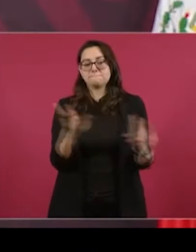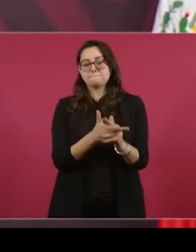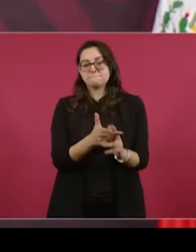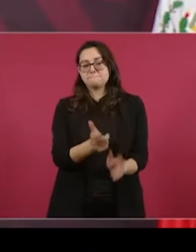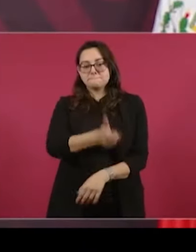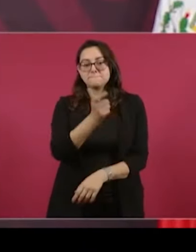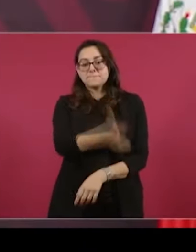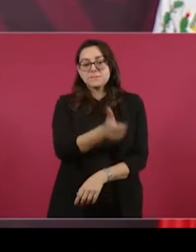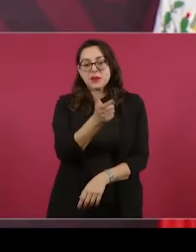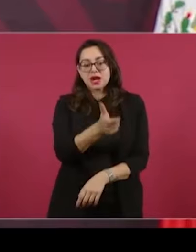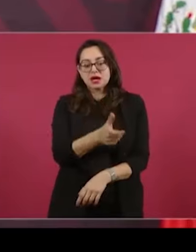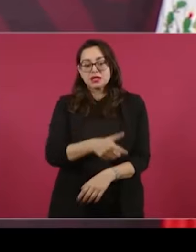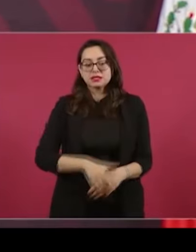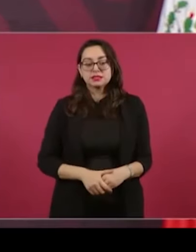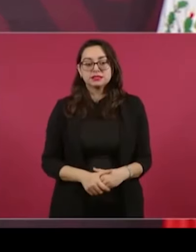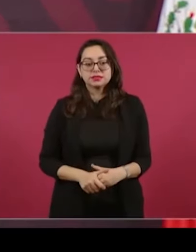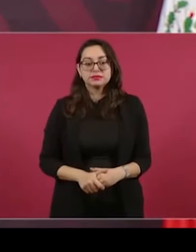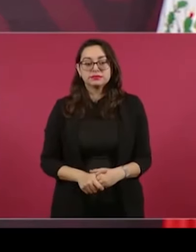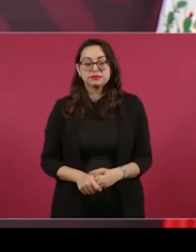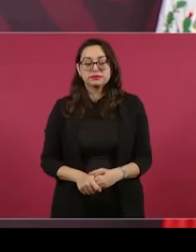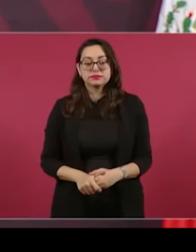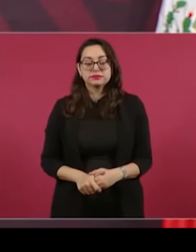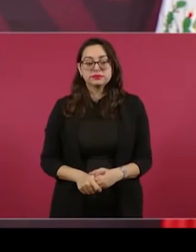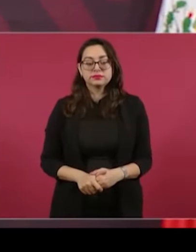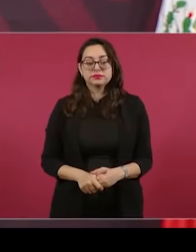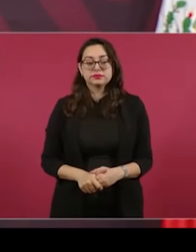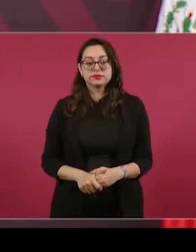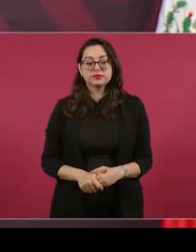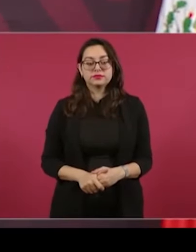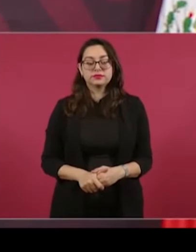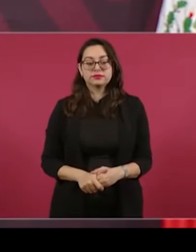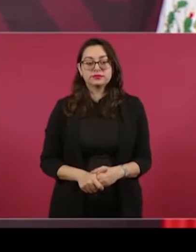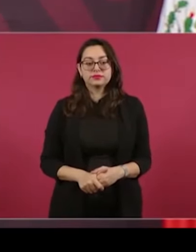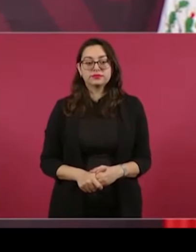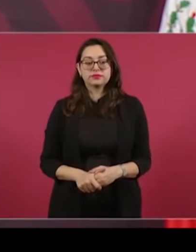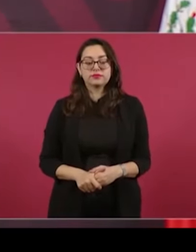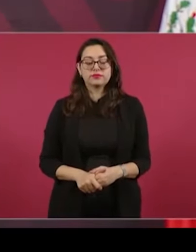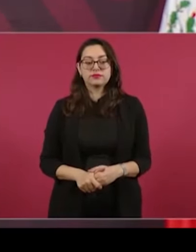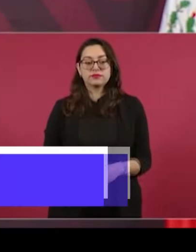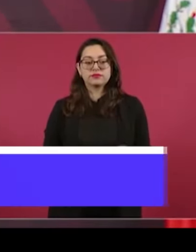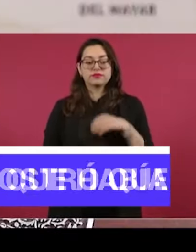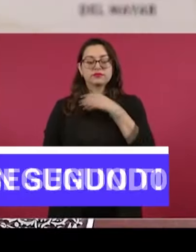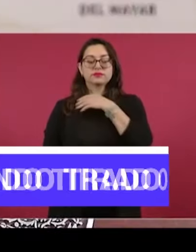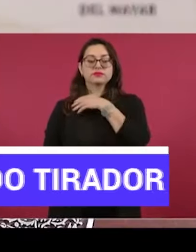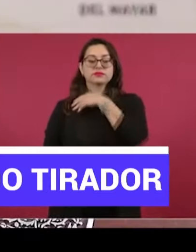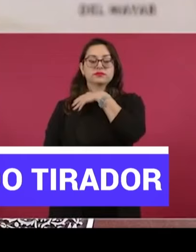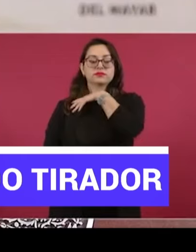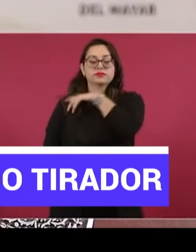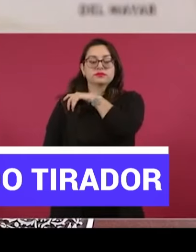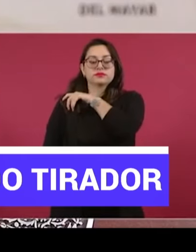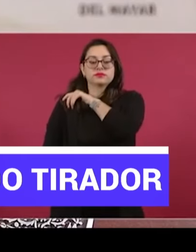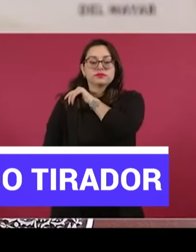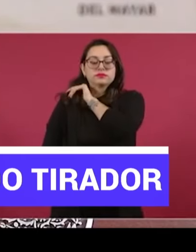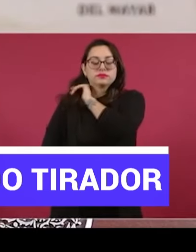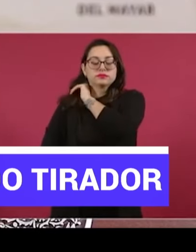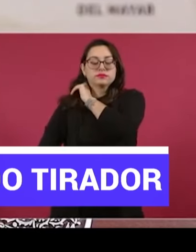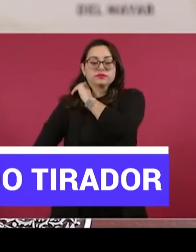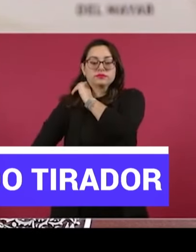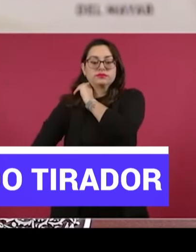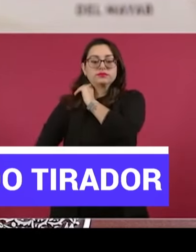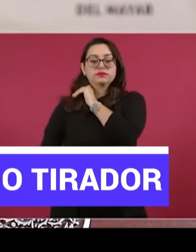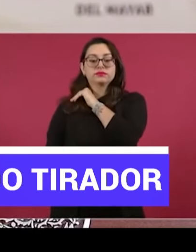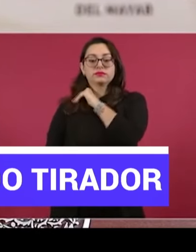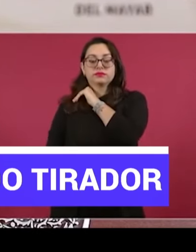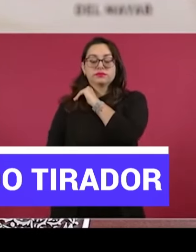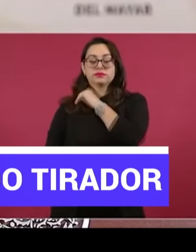presidente mencionó que autoridades de investigación demostraron que había un segundo tirador, mismo que fue identificado y tenía sangre que pertenecía